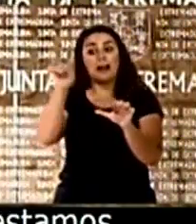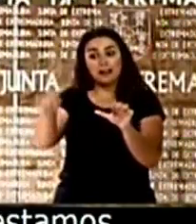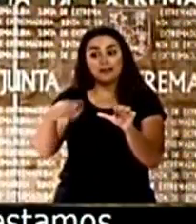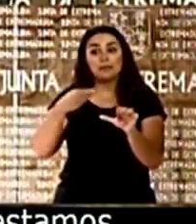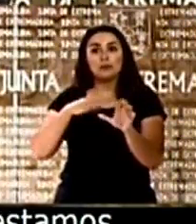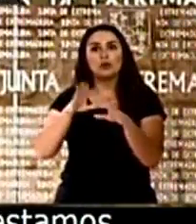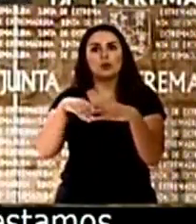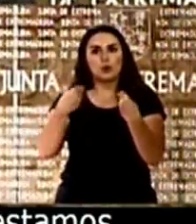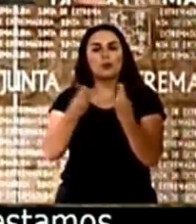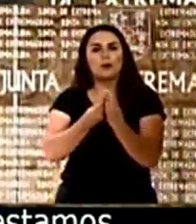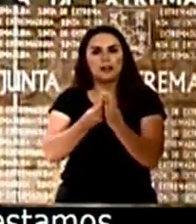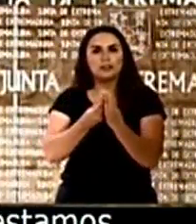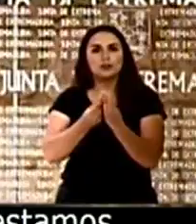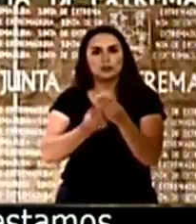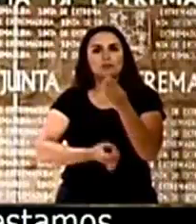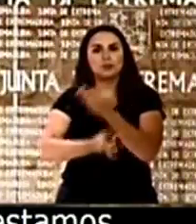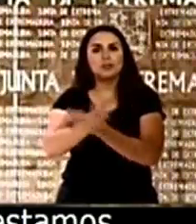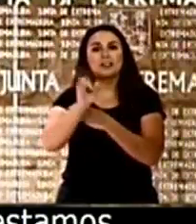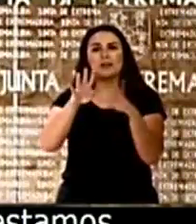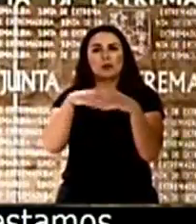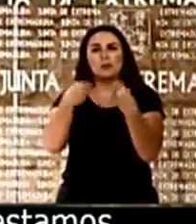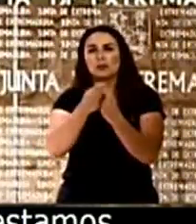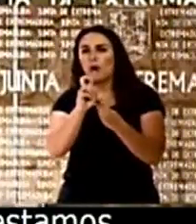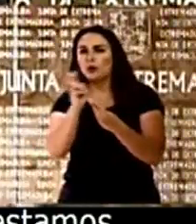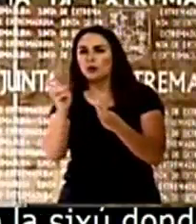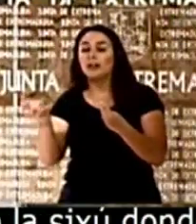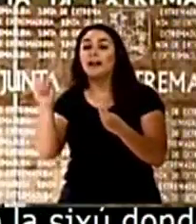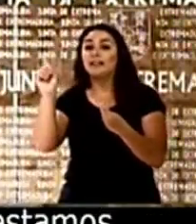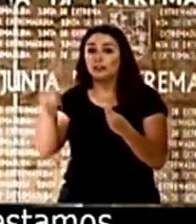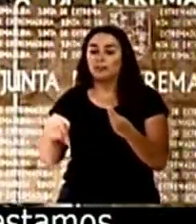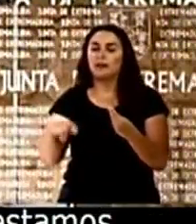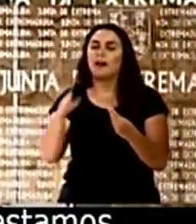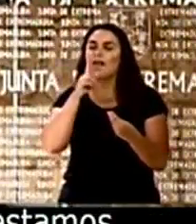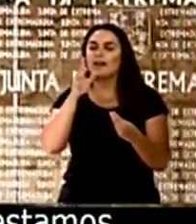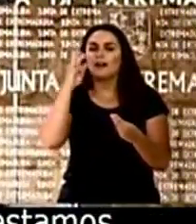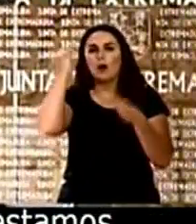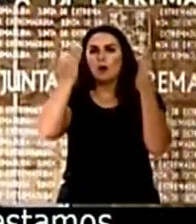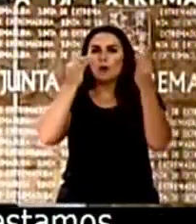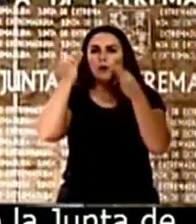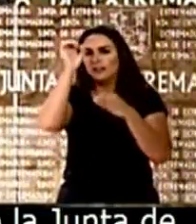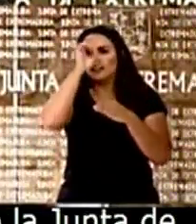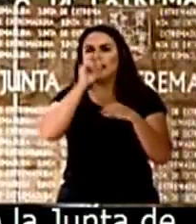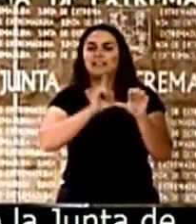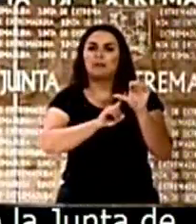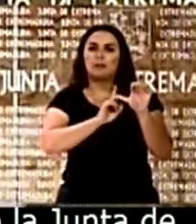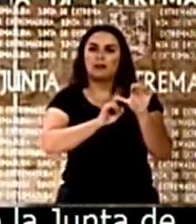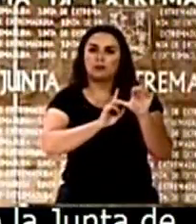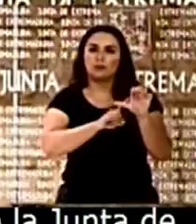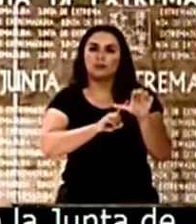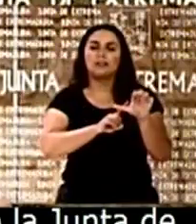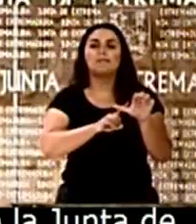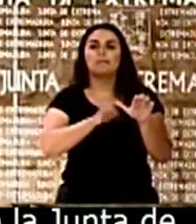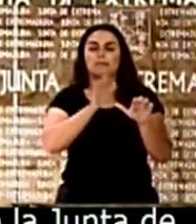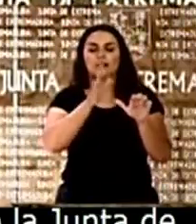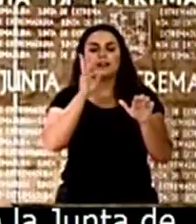este documento, donde vamos a colgar otros documentos y la propia posición que ha fijado Extremadura y que seguirá fijando